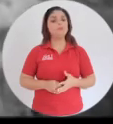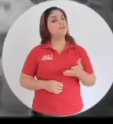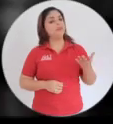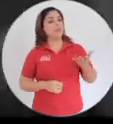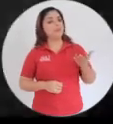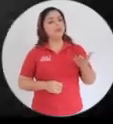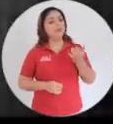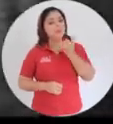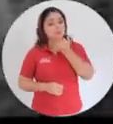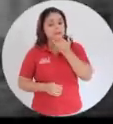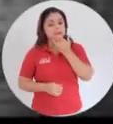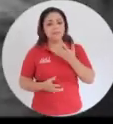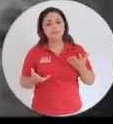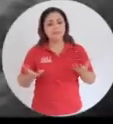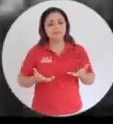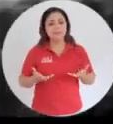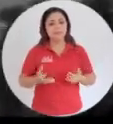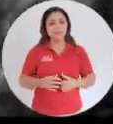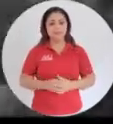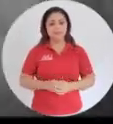¿Qué es lo que pasa?